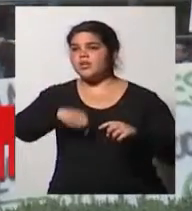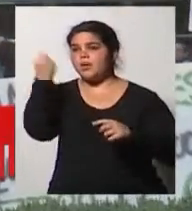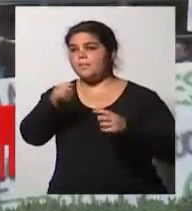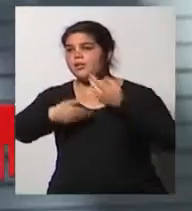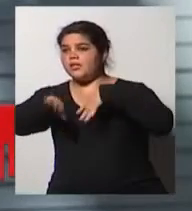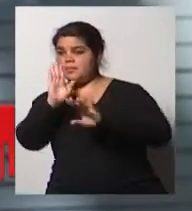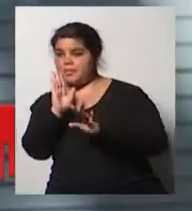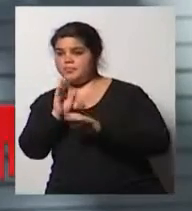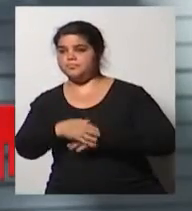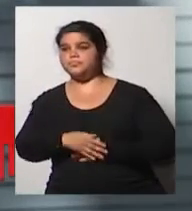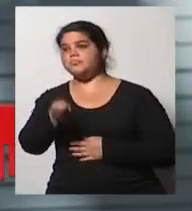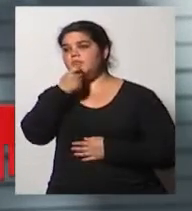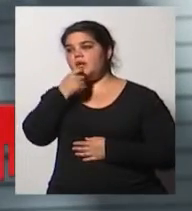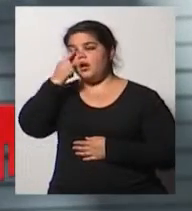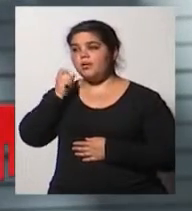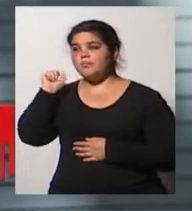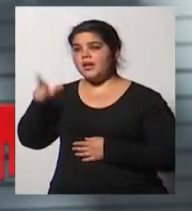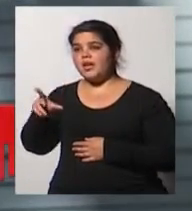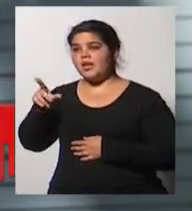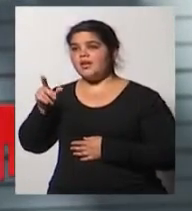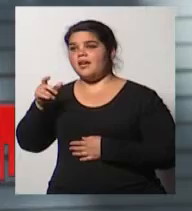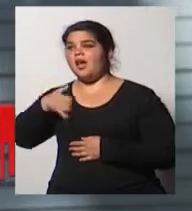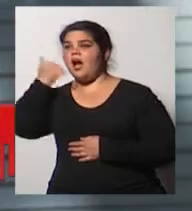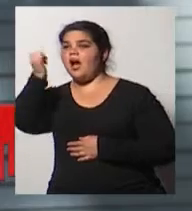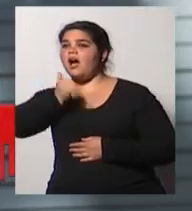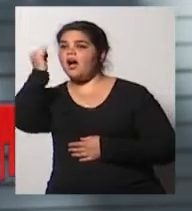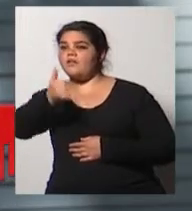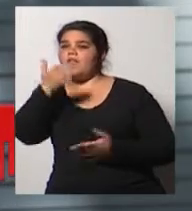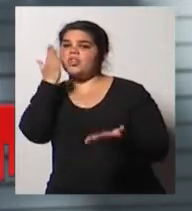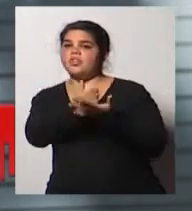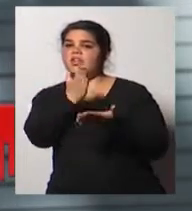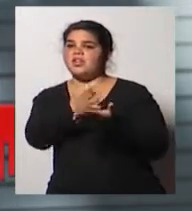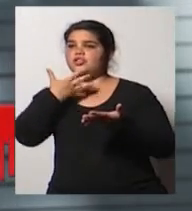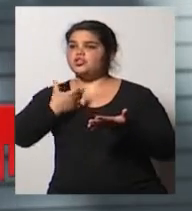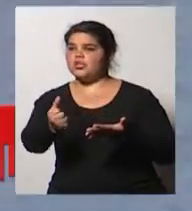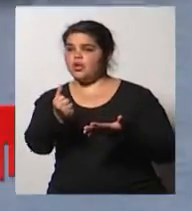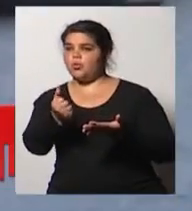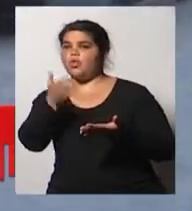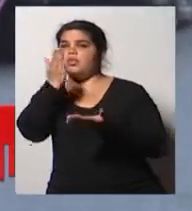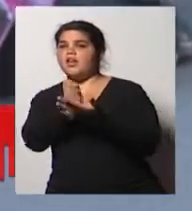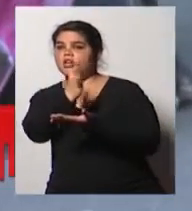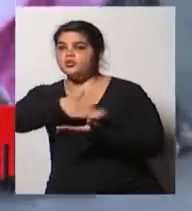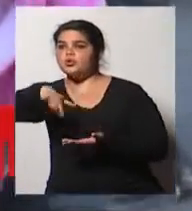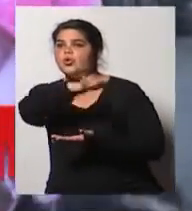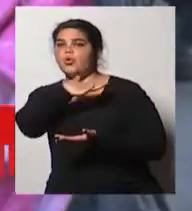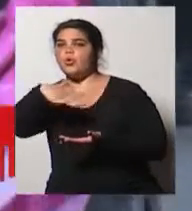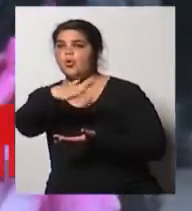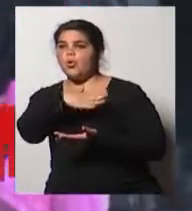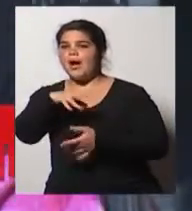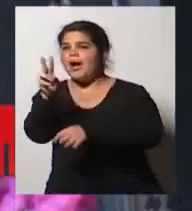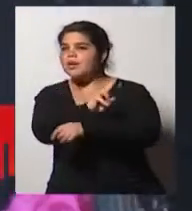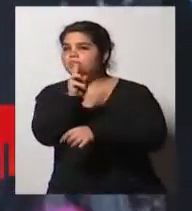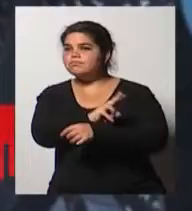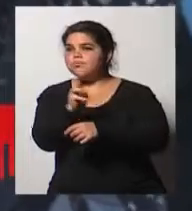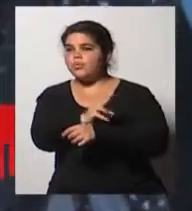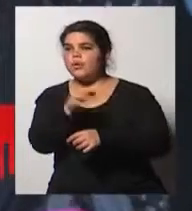dictamen, cuando el doctor González habla acerca de que el derecho a la salud, el derecho a un ambiente sano, es más